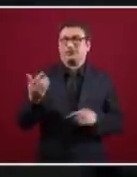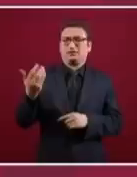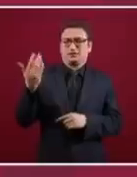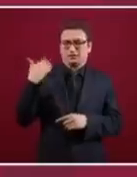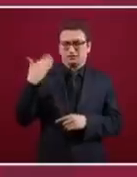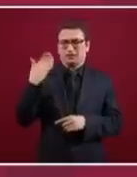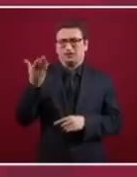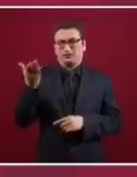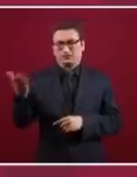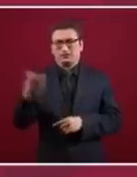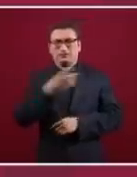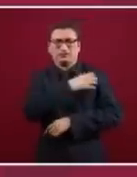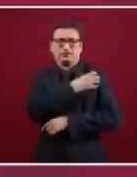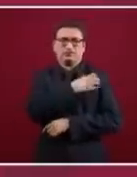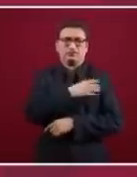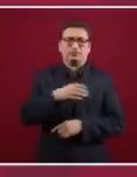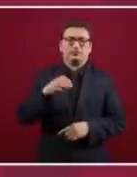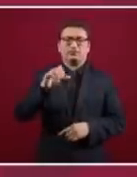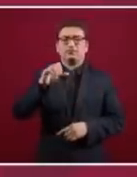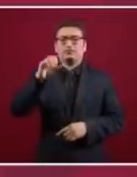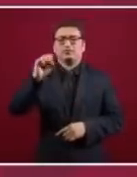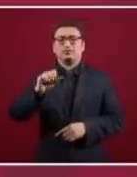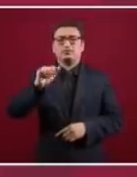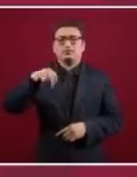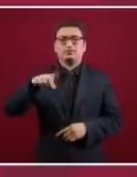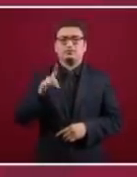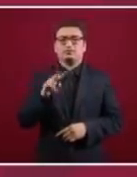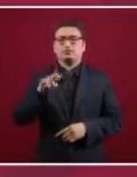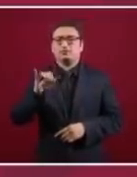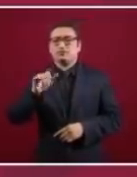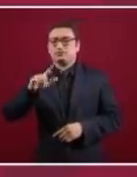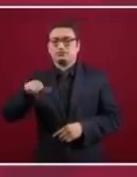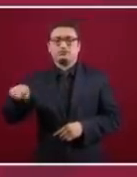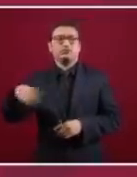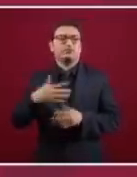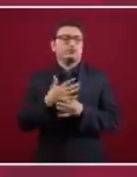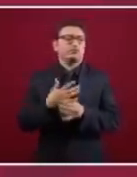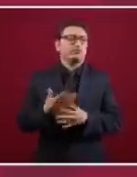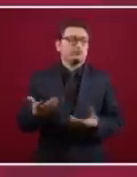decir es real sandoval sé